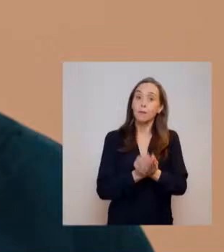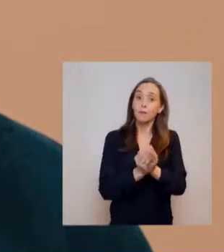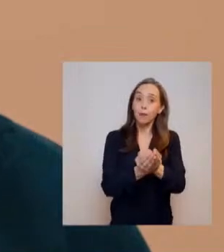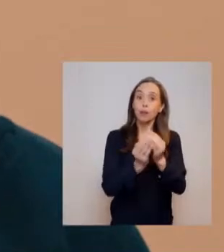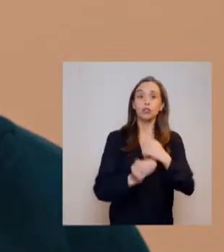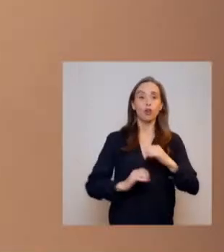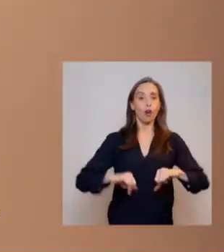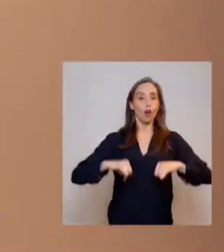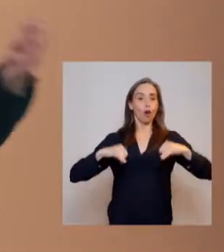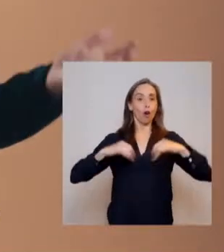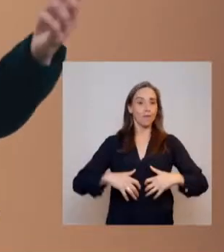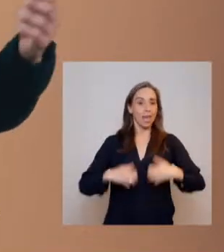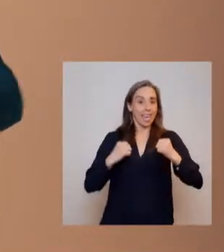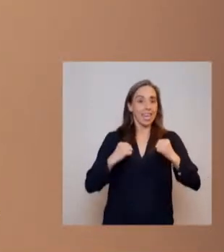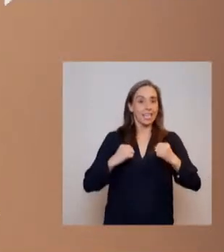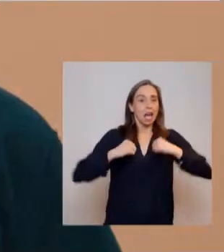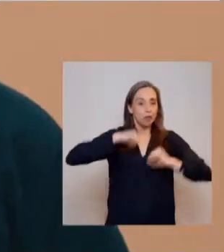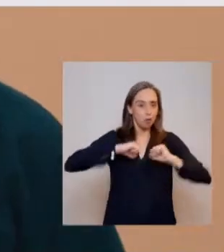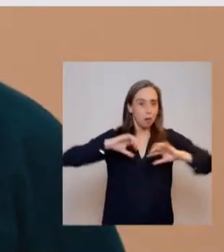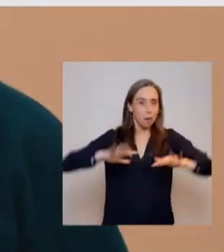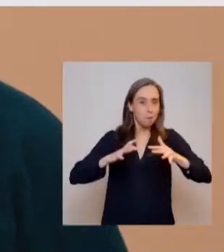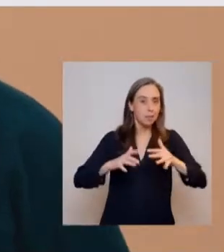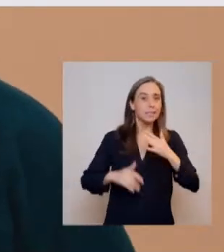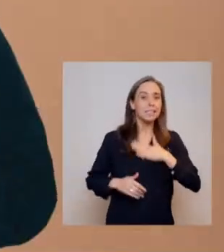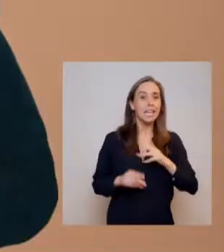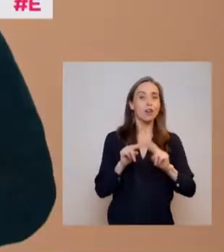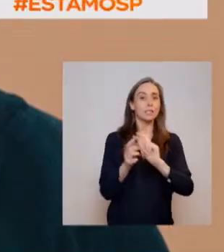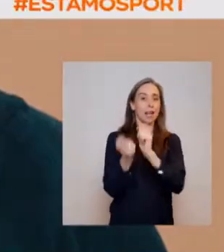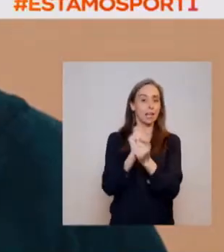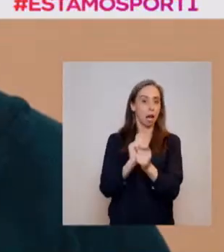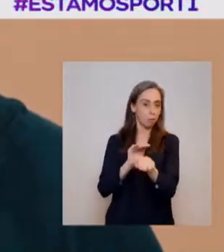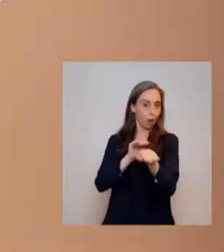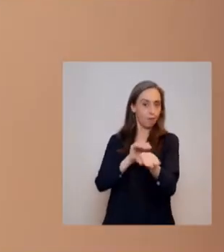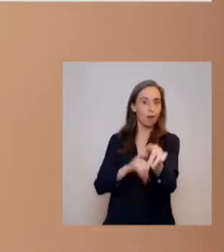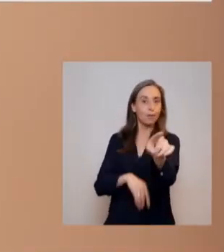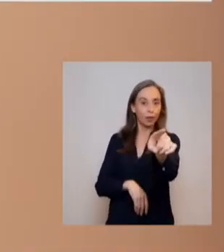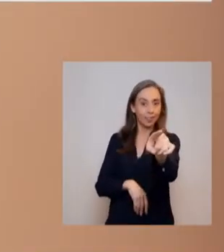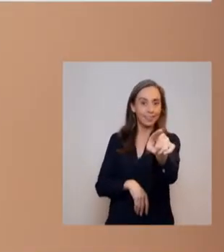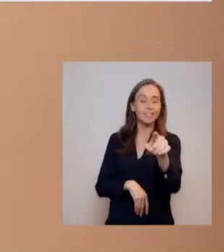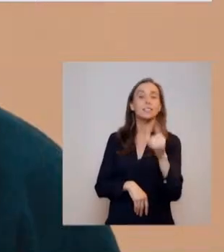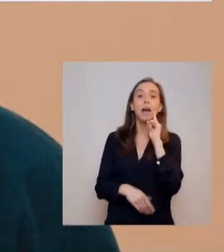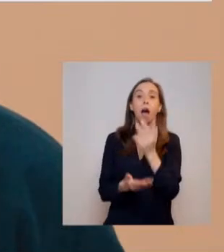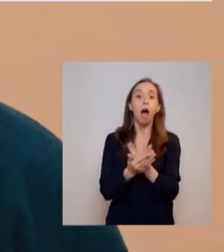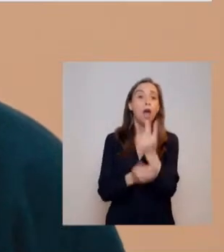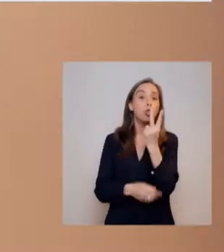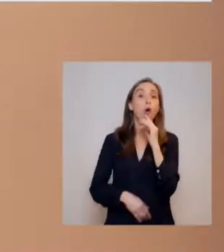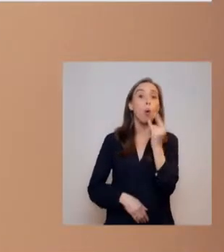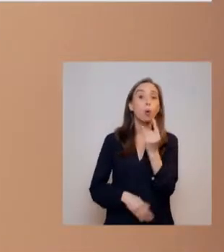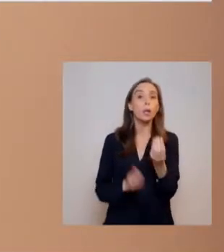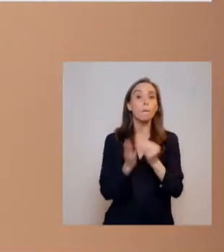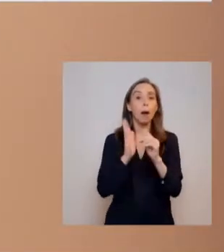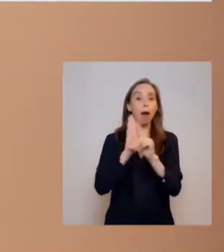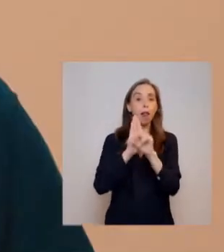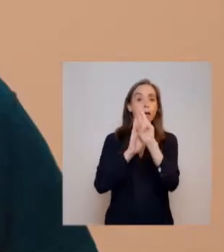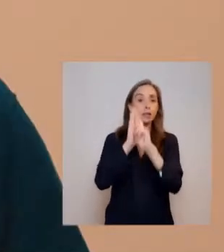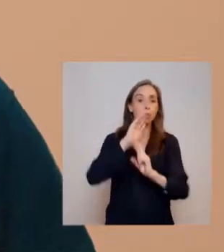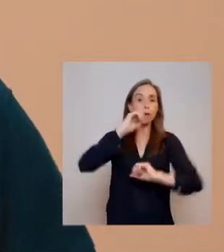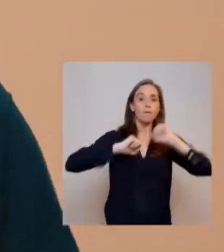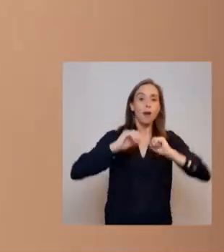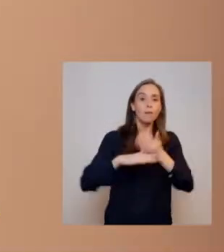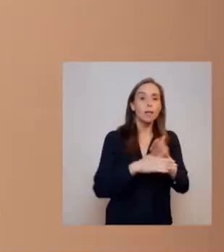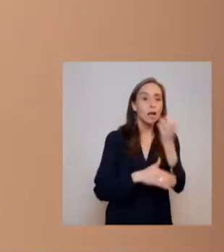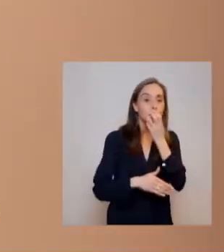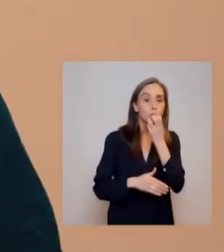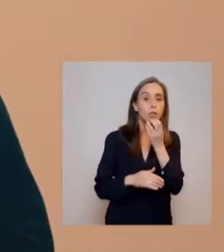energético soy emprendedor y con ganas de hacer los cambios estamos por ti ha ido urgente una mayor regulación a la